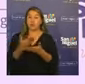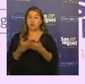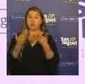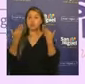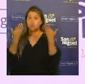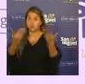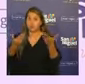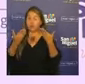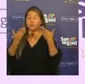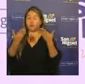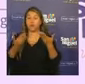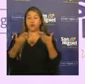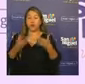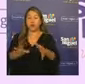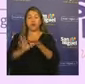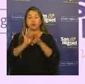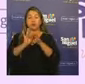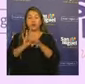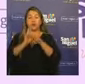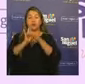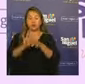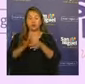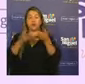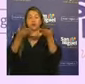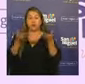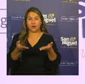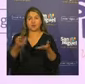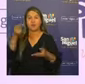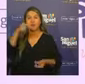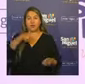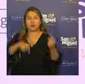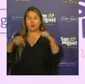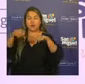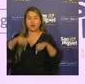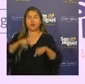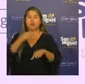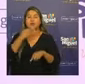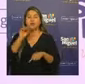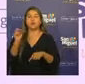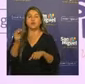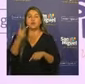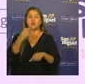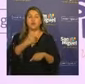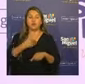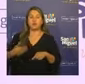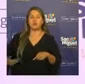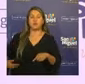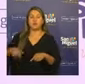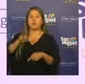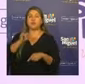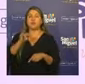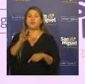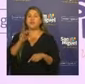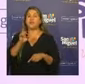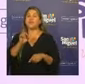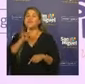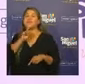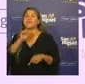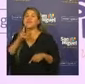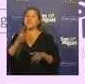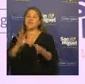saludar. Muchas, muchas gracias por estar aquí. A su vicepresidenta, Libertad Balcázar, muchas, muchas gracias.